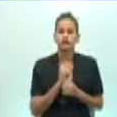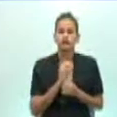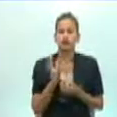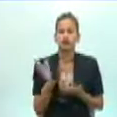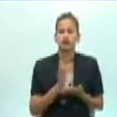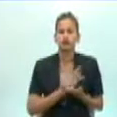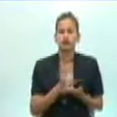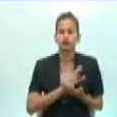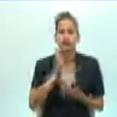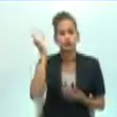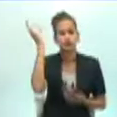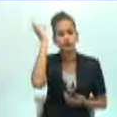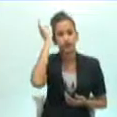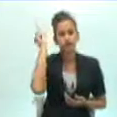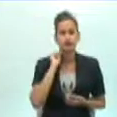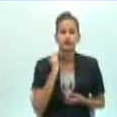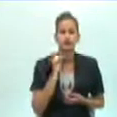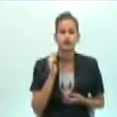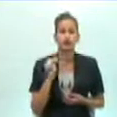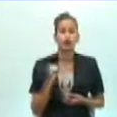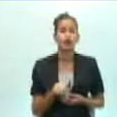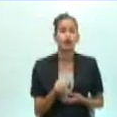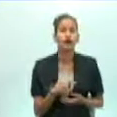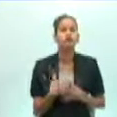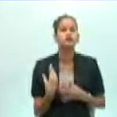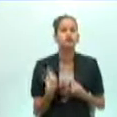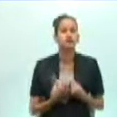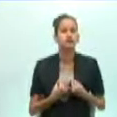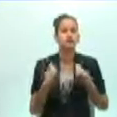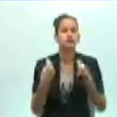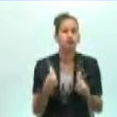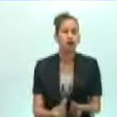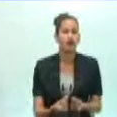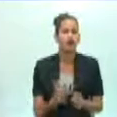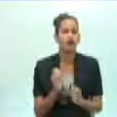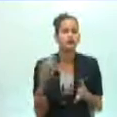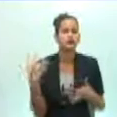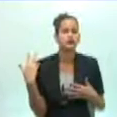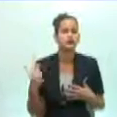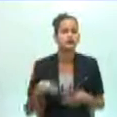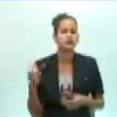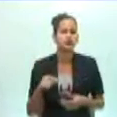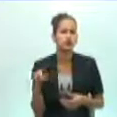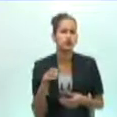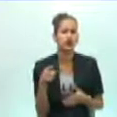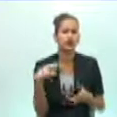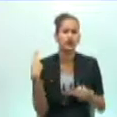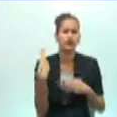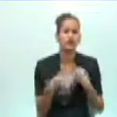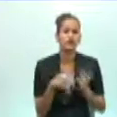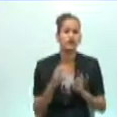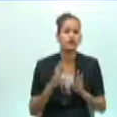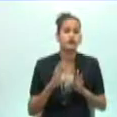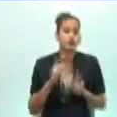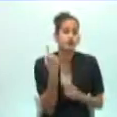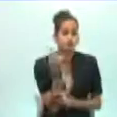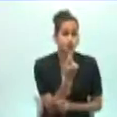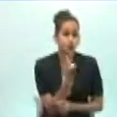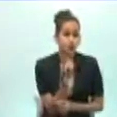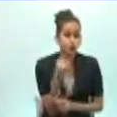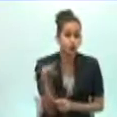ya la actividad que realizarán de forma independiente una vez finalizado el encuentro.